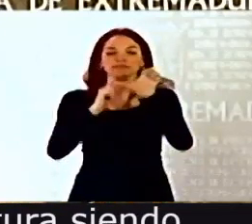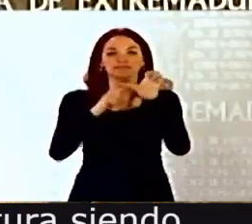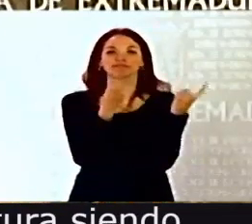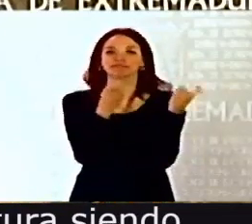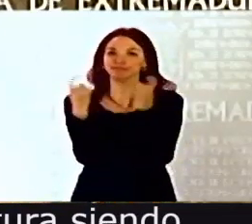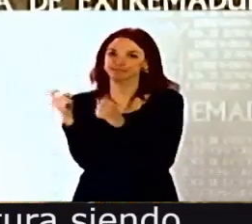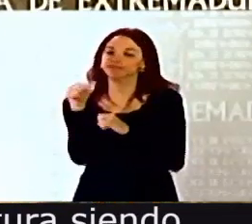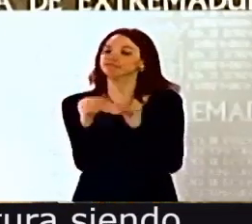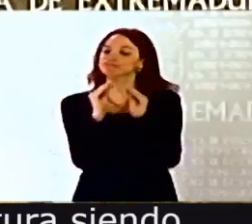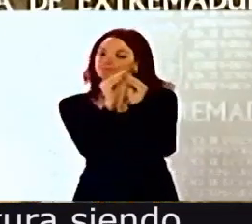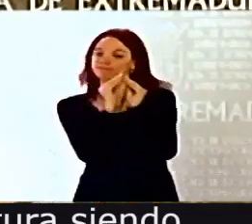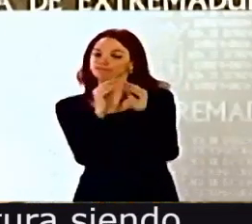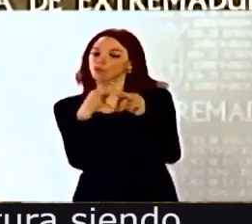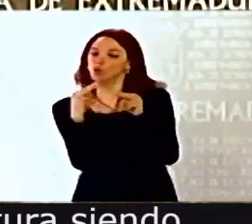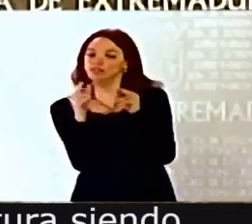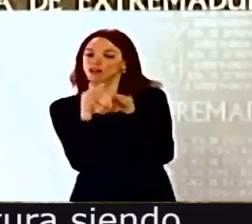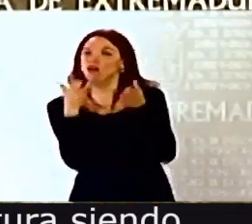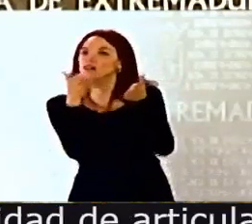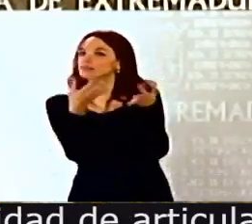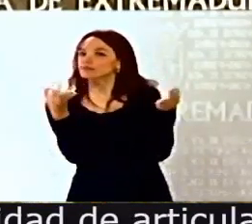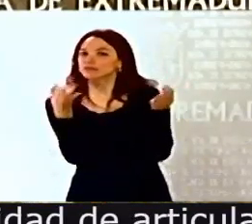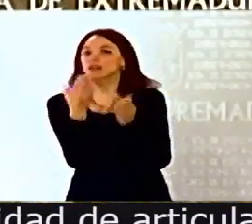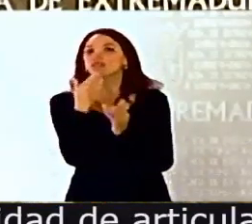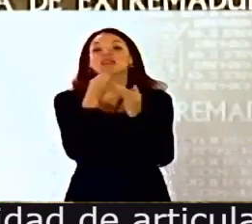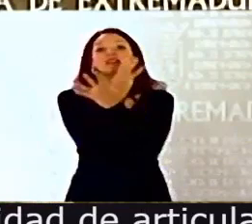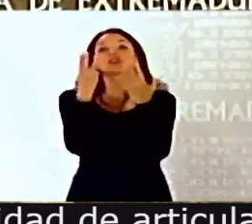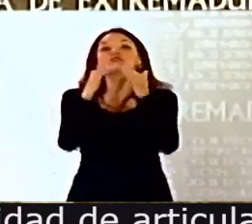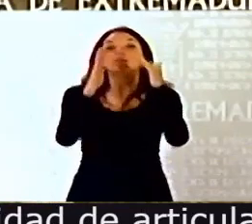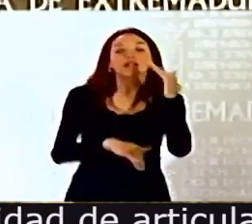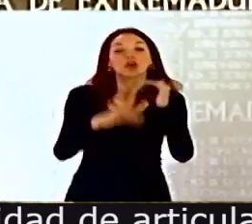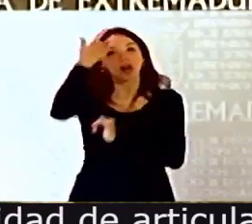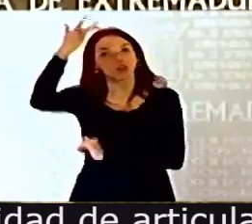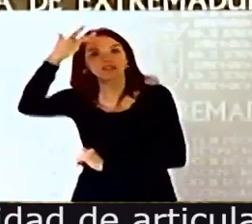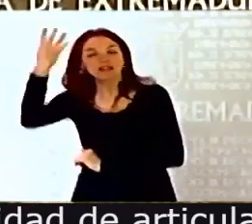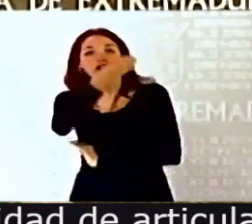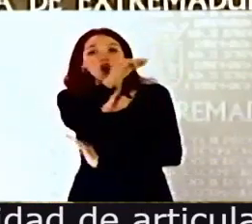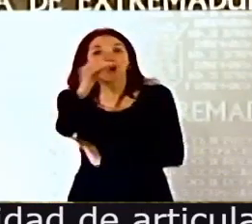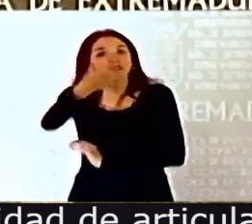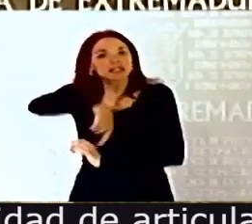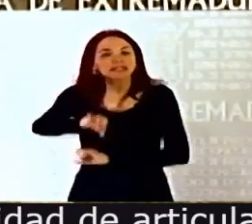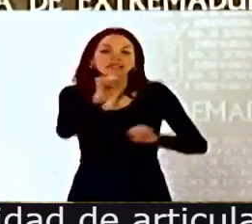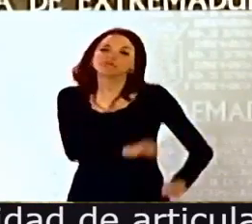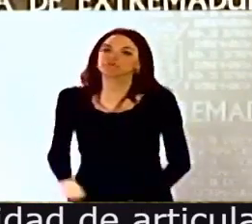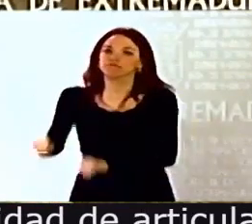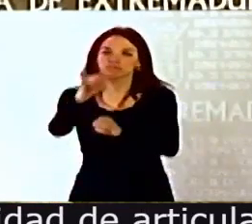de articular políticas que protejan a los menores, a los adolescentes, a los jóvenes de nuestra